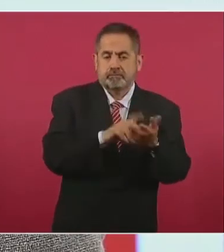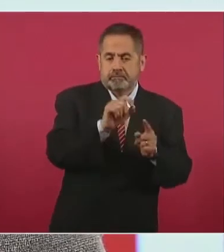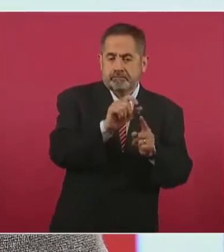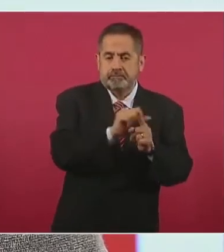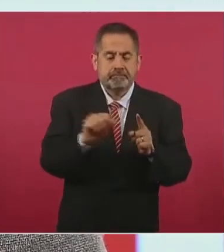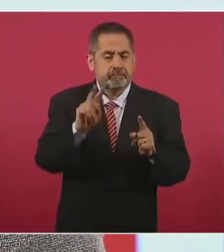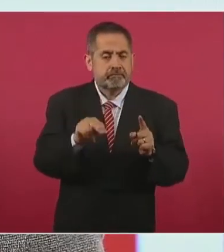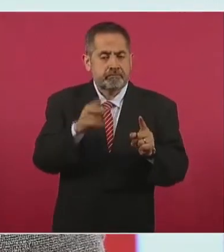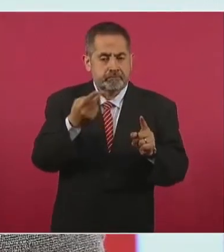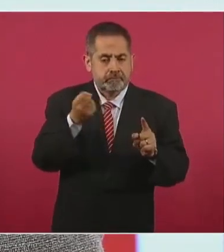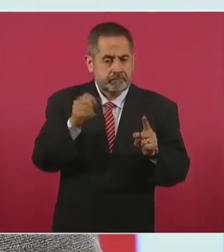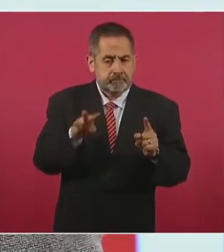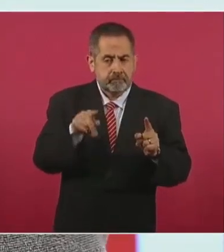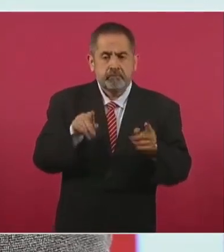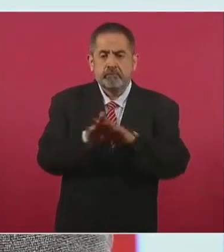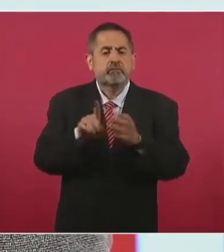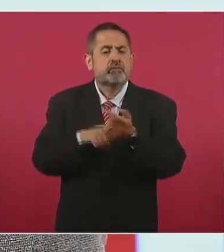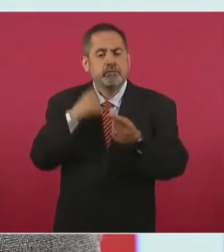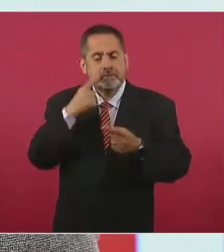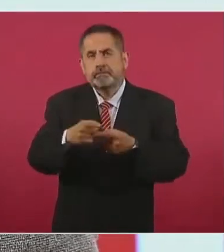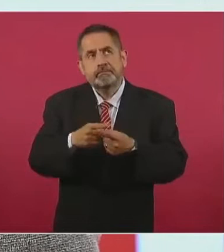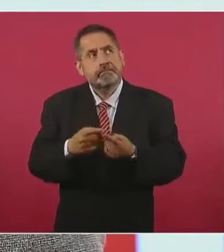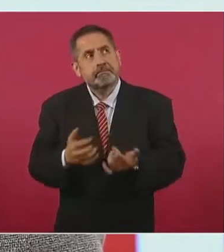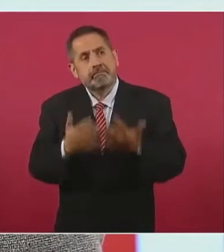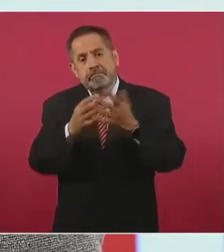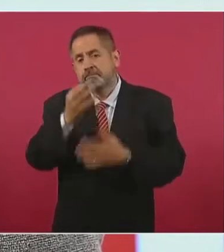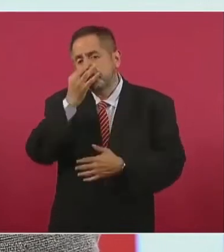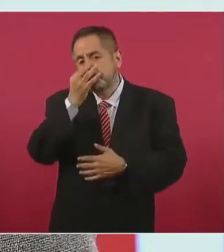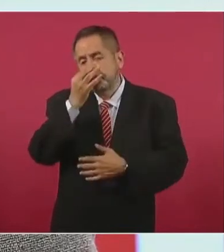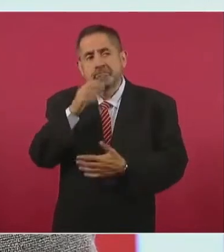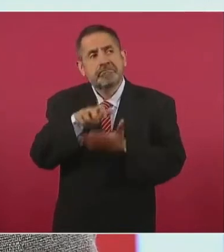2020-2019, las emisiones equivalen solamente a un ahorro de